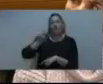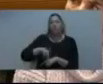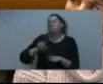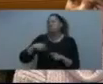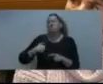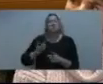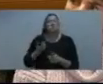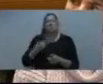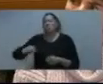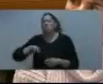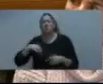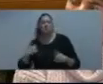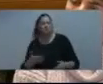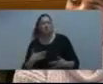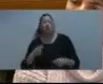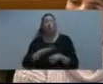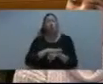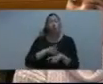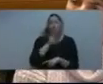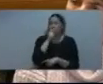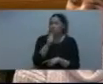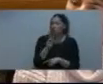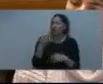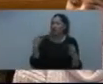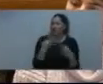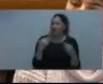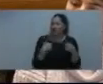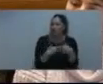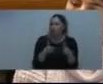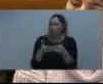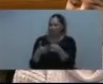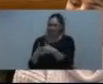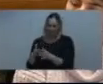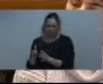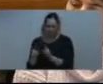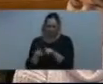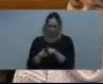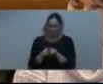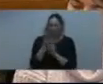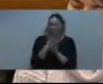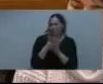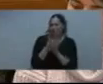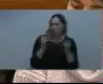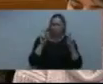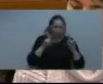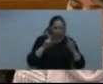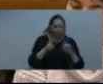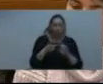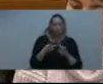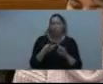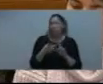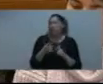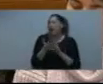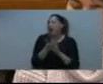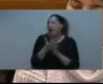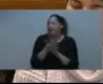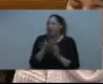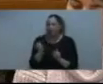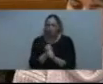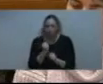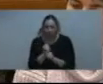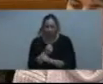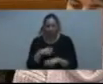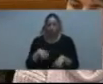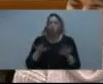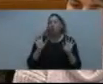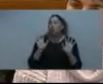de los problemas que ha habido en los sucesivos gobiernos socialistas son los compartimentos estancos. Fíjese de qué estamos hablando aquí, que estamos hablando de educación. Oiga, es que estamos hablando de empleo, porque como usted